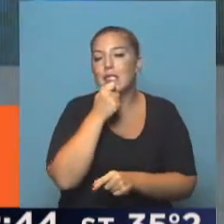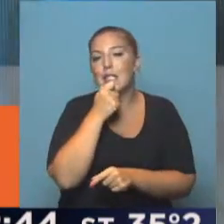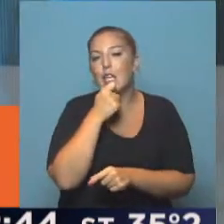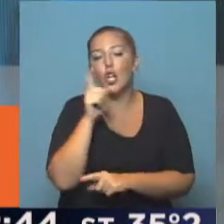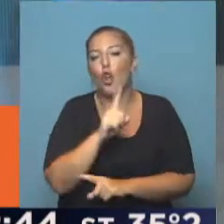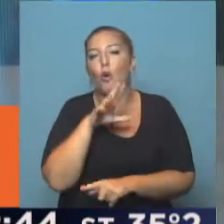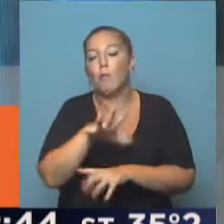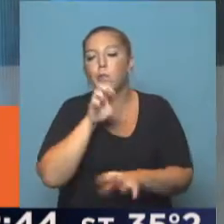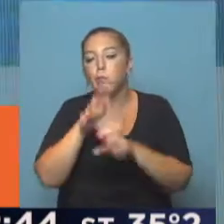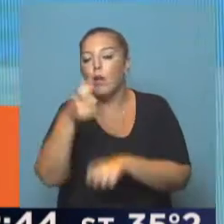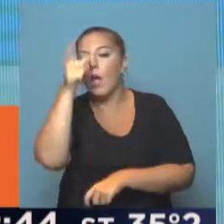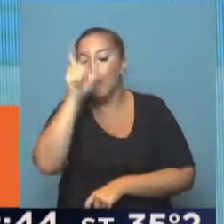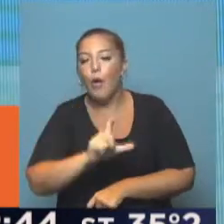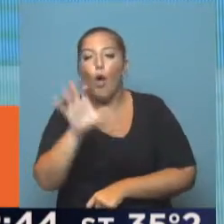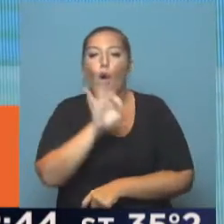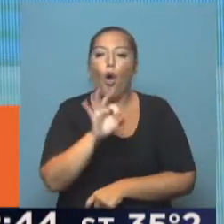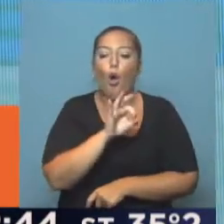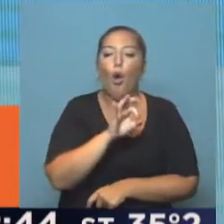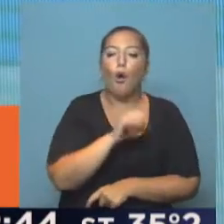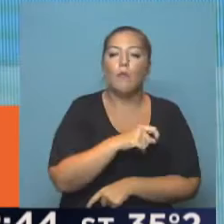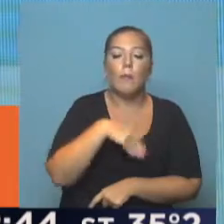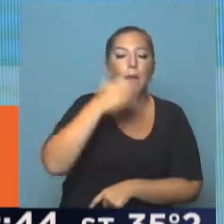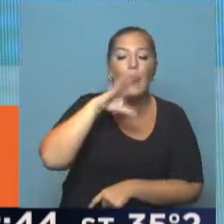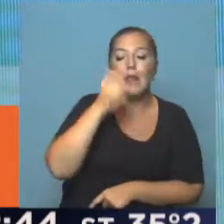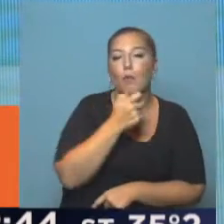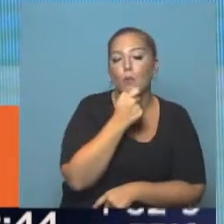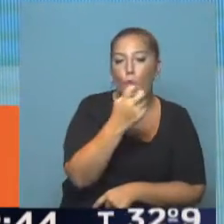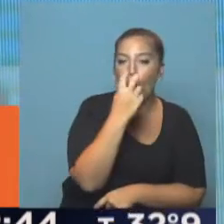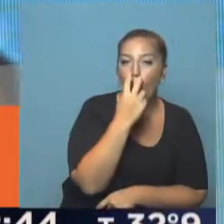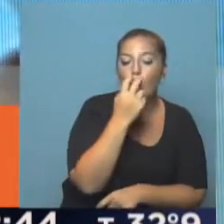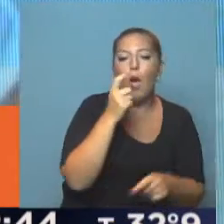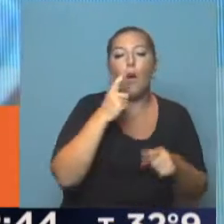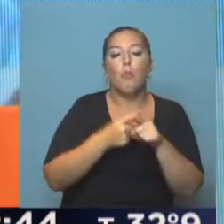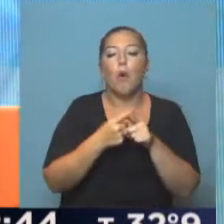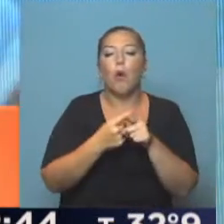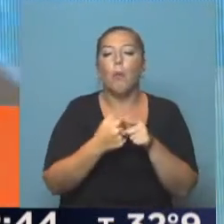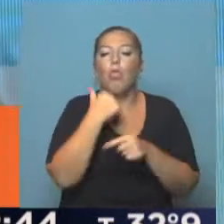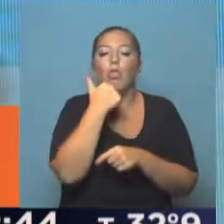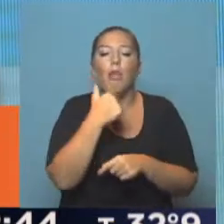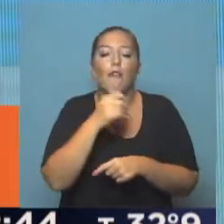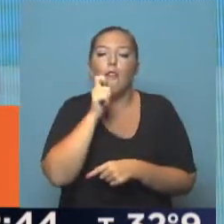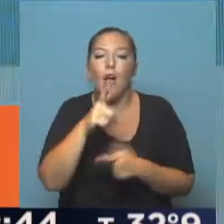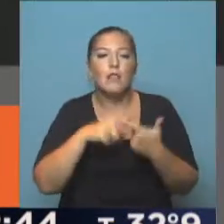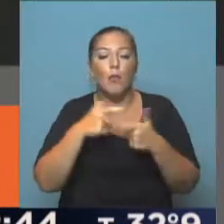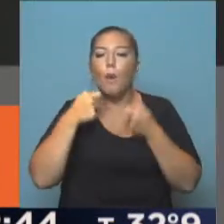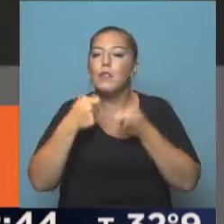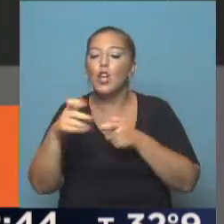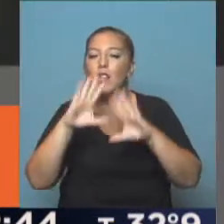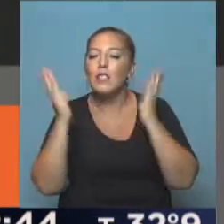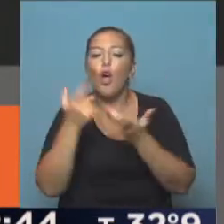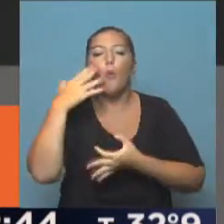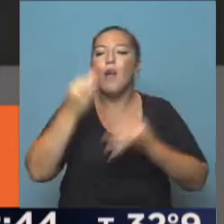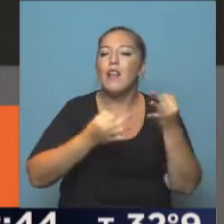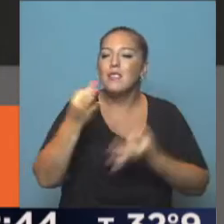hacer prosperar a Bolivia si no era extrayendo minerales, digamos, por desidia de los gobernantes, por facilismo, por presión internacional. ¿Cómo